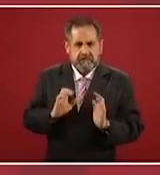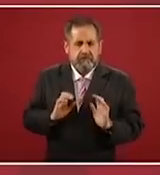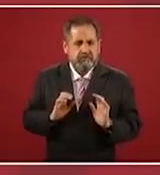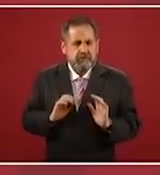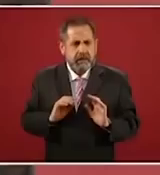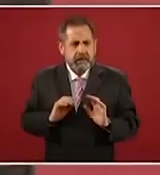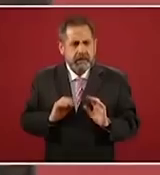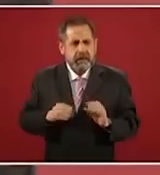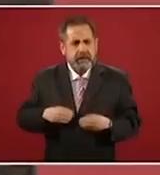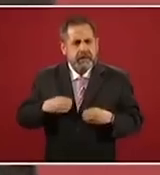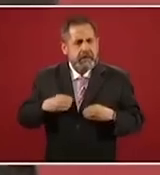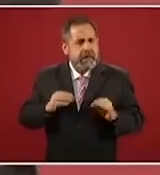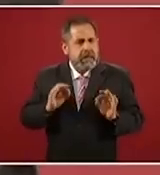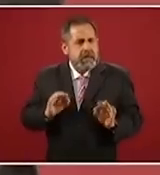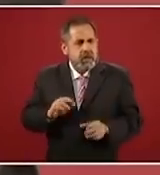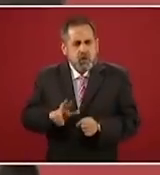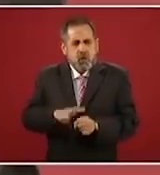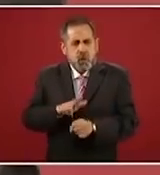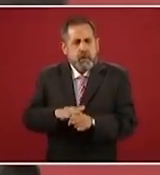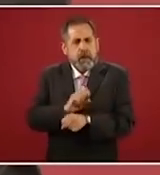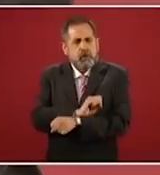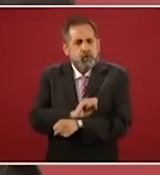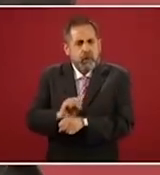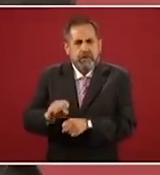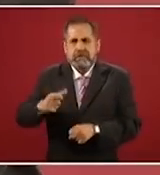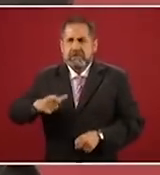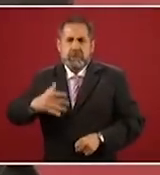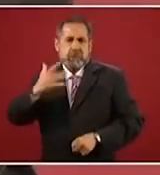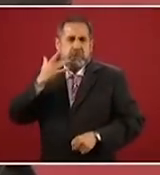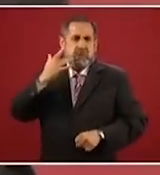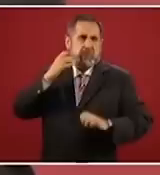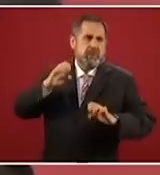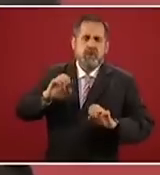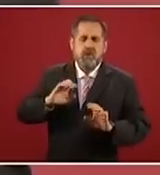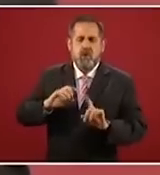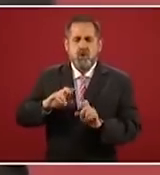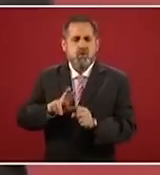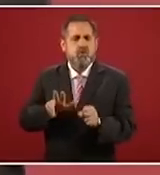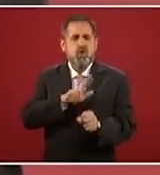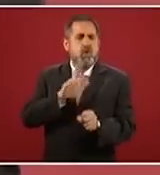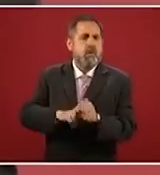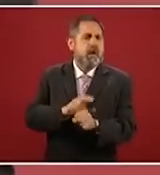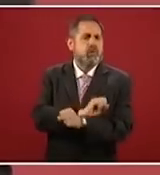vivir en la justa medianía, como lo